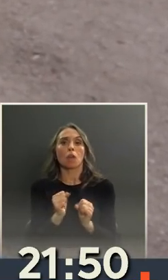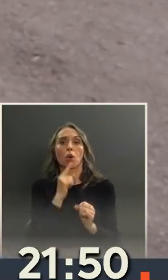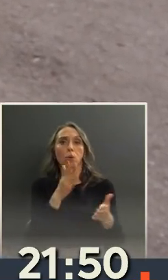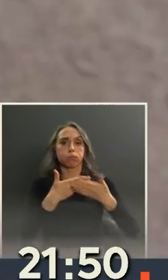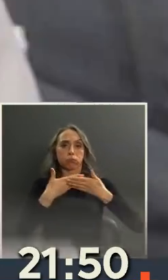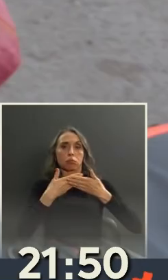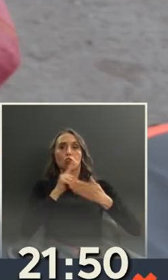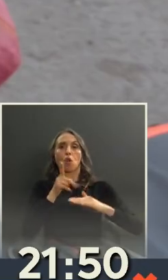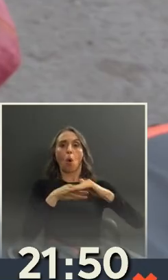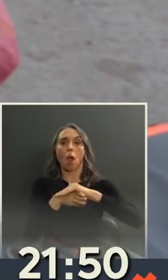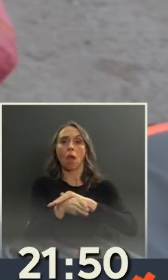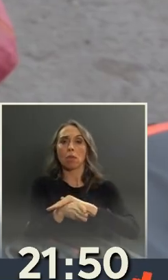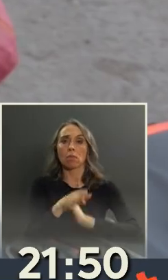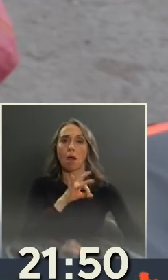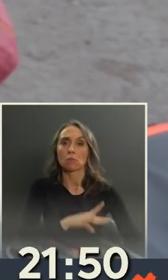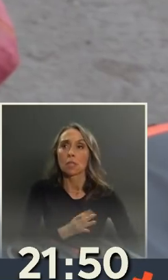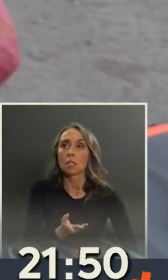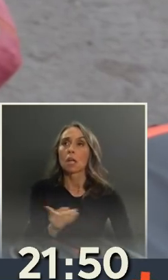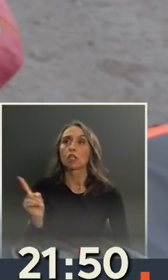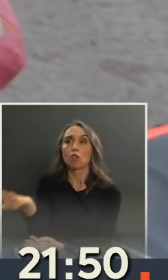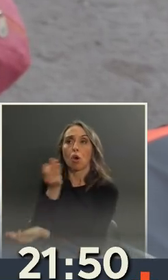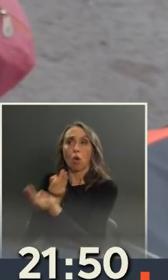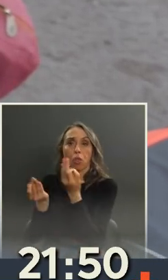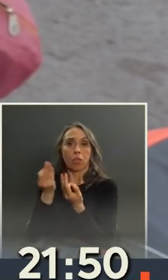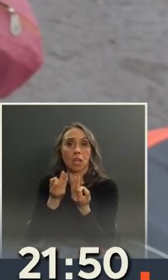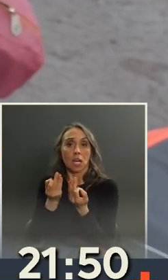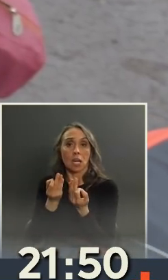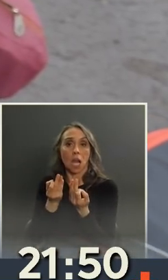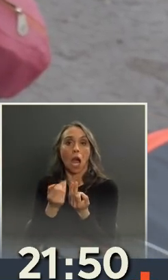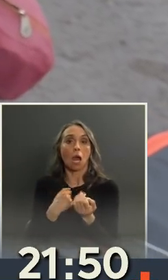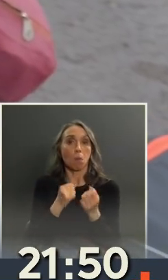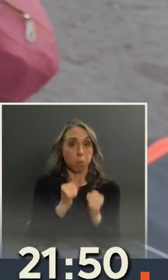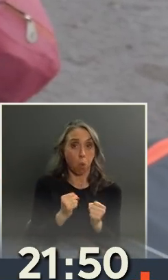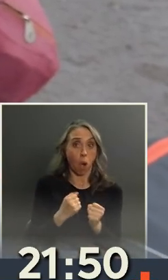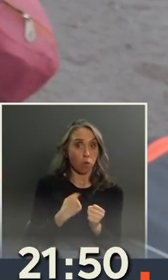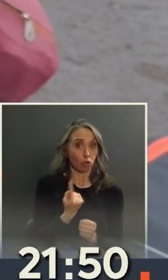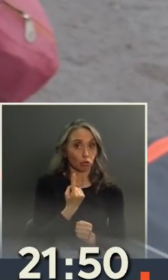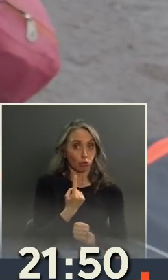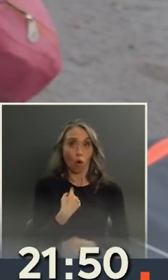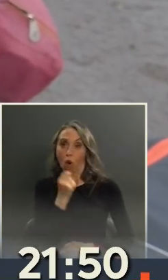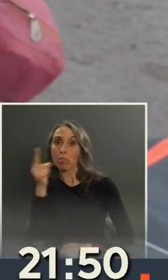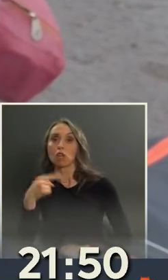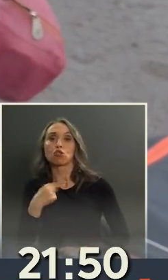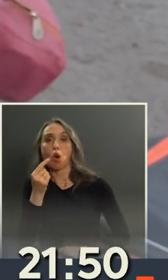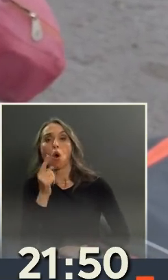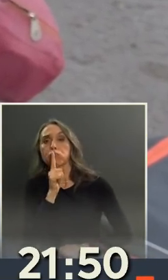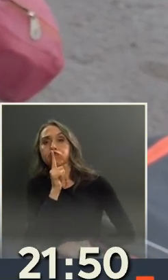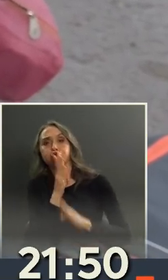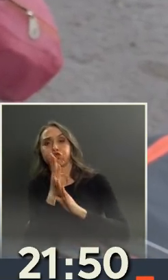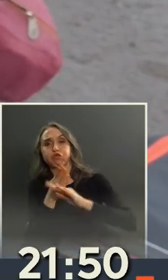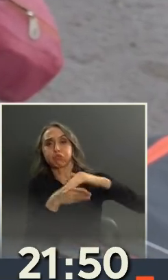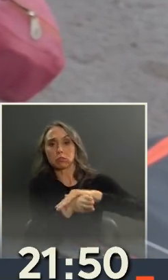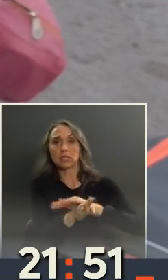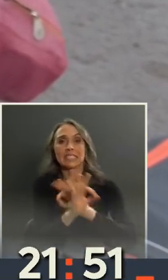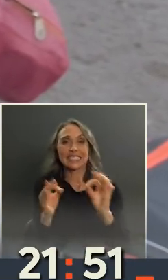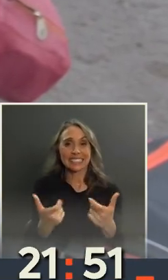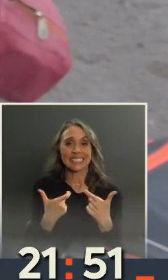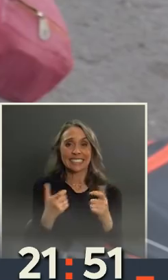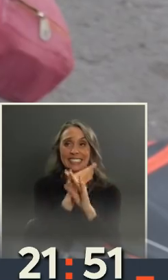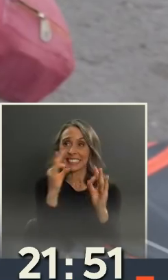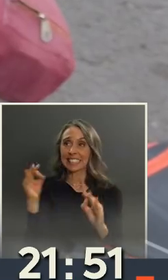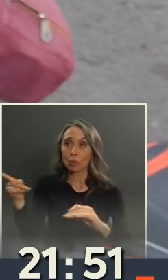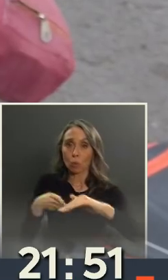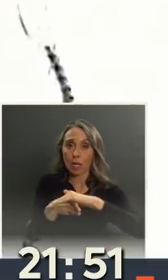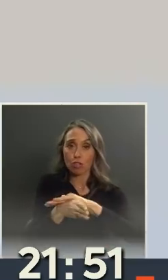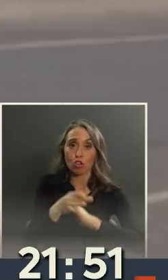luego... Pero no nos habían dicho que teníamos que autodenunciar. Porque hasta nadie lo ha controlado desde que ingresaron, entonces,